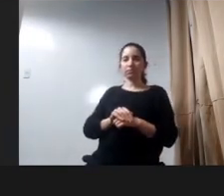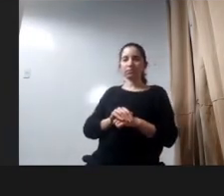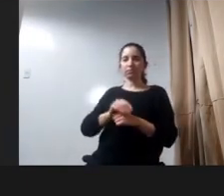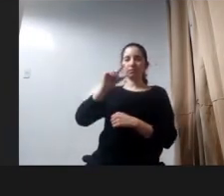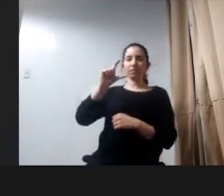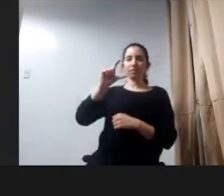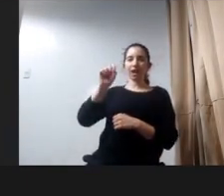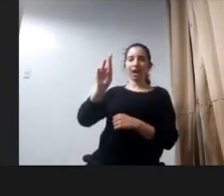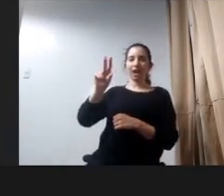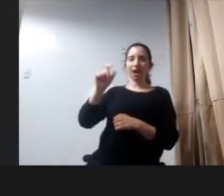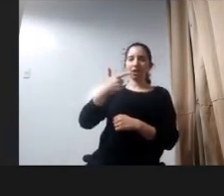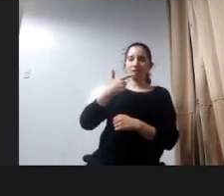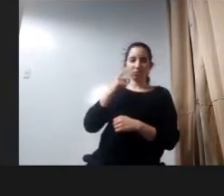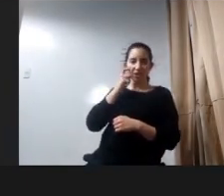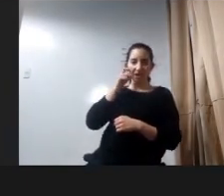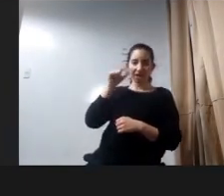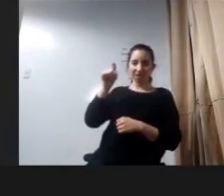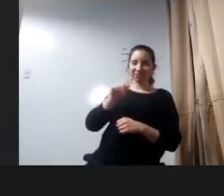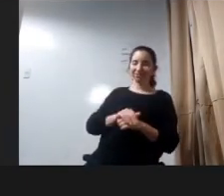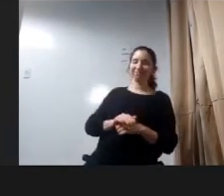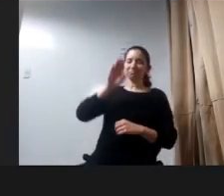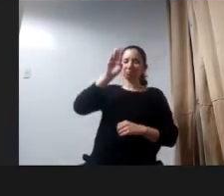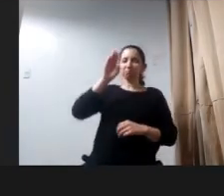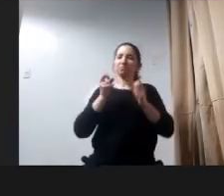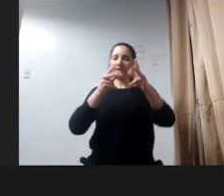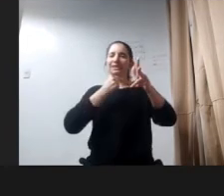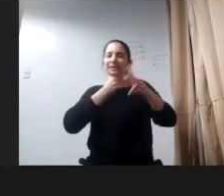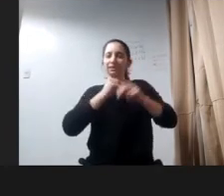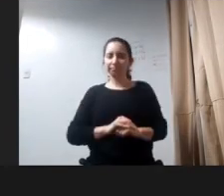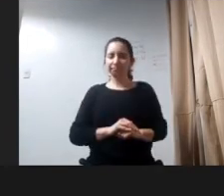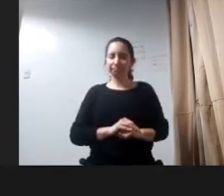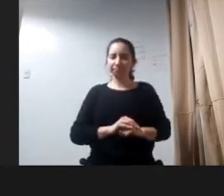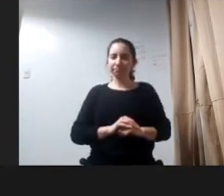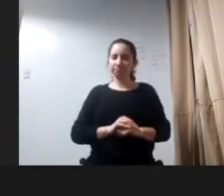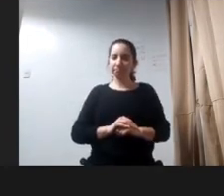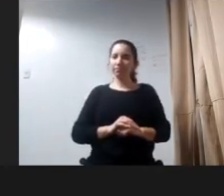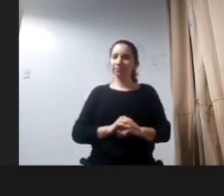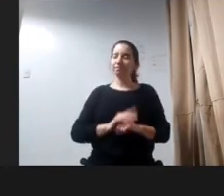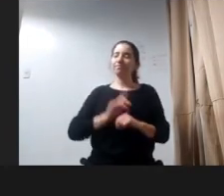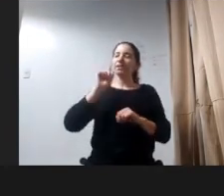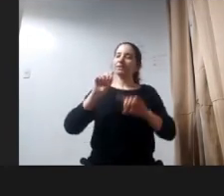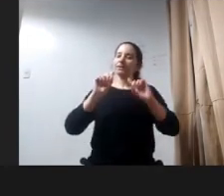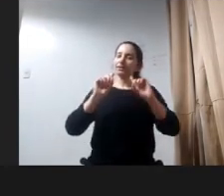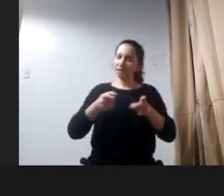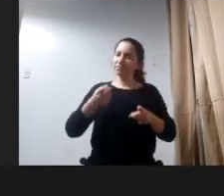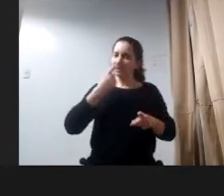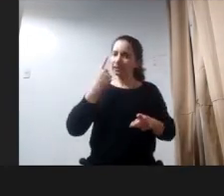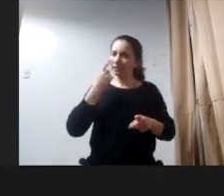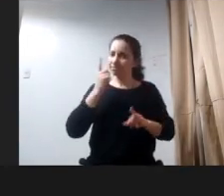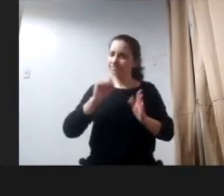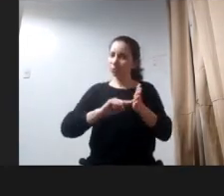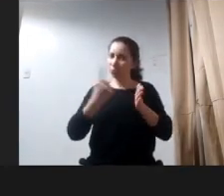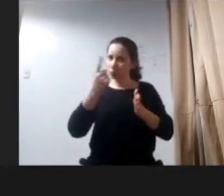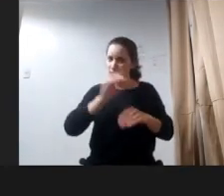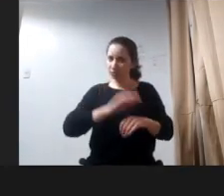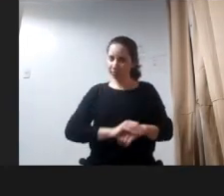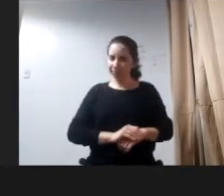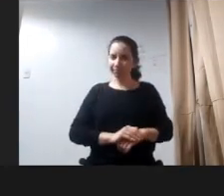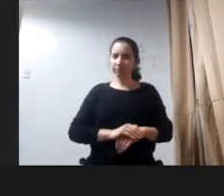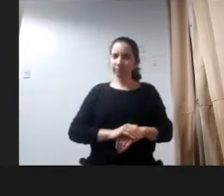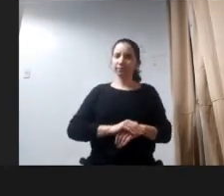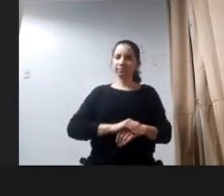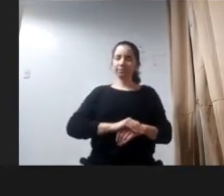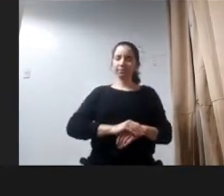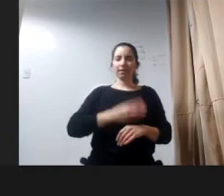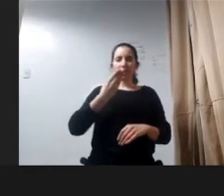Mauro, perdón, que le saqué la palabra a Carlos, que por ahí quería decir algo. Es que me parece que también a veces los movimientos en favor de